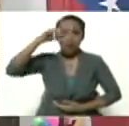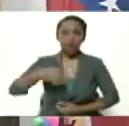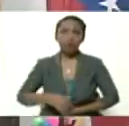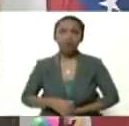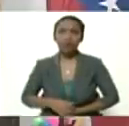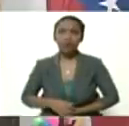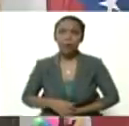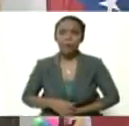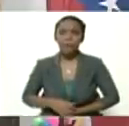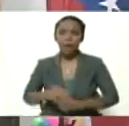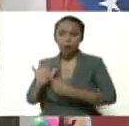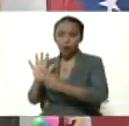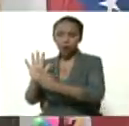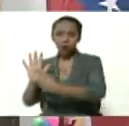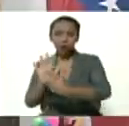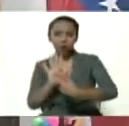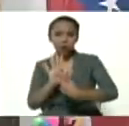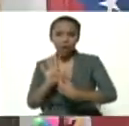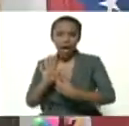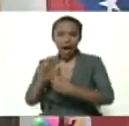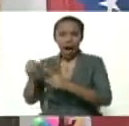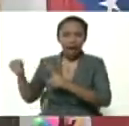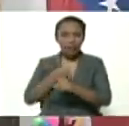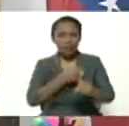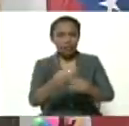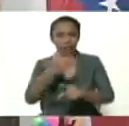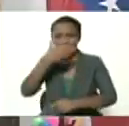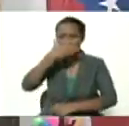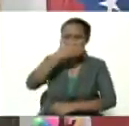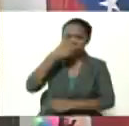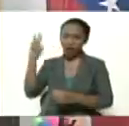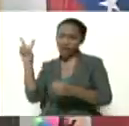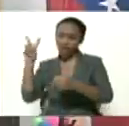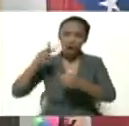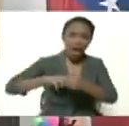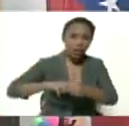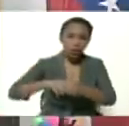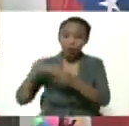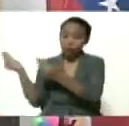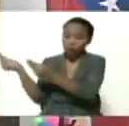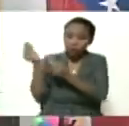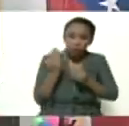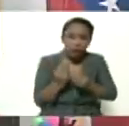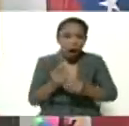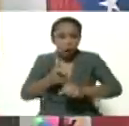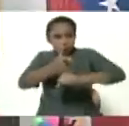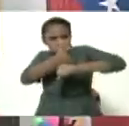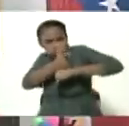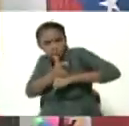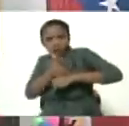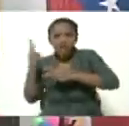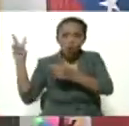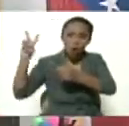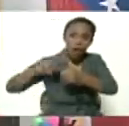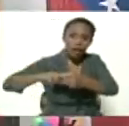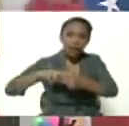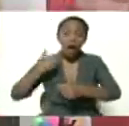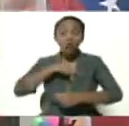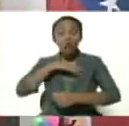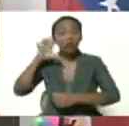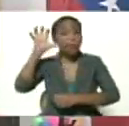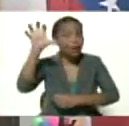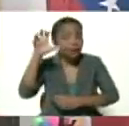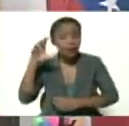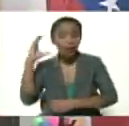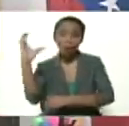para plantearse ataques terroristas, violentos, y traer armas y violencia a nuestra patria